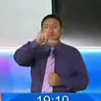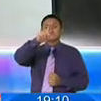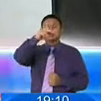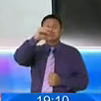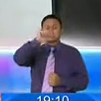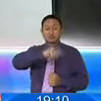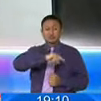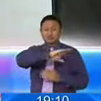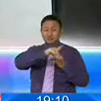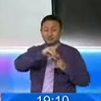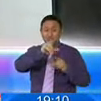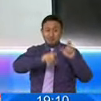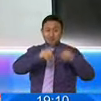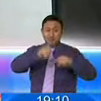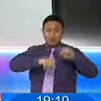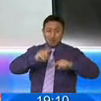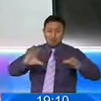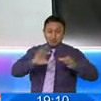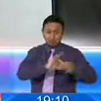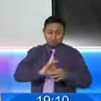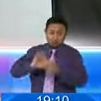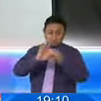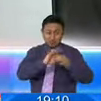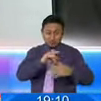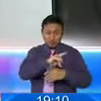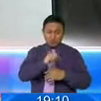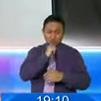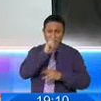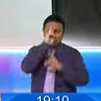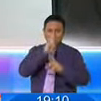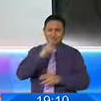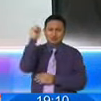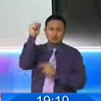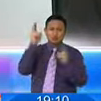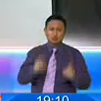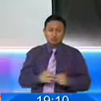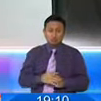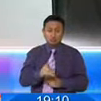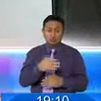de cómplices de la violación permanente de los derechos humanos